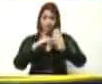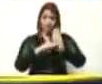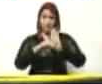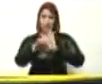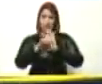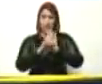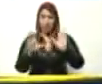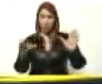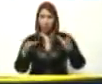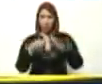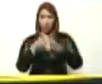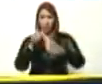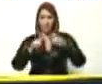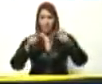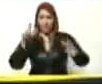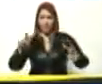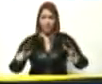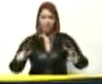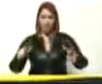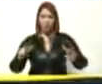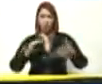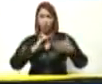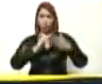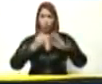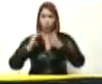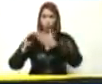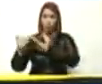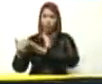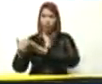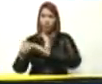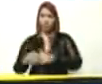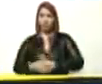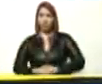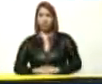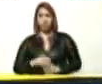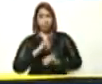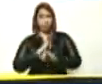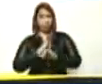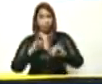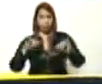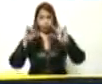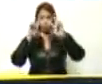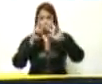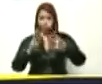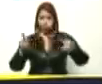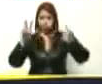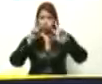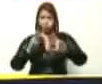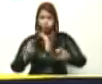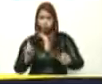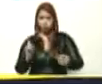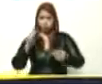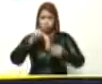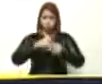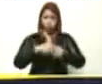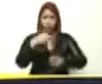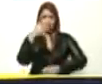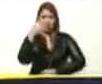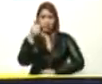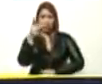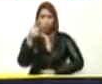ley orgánica, de ciudades comunales, que está siendo, ya revisada, e incluida, para la segunda,